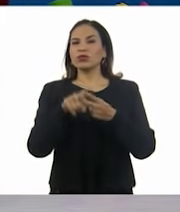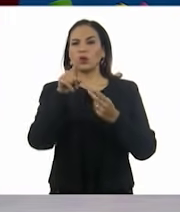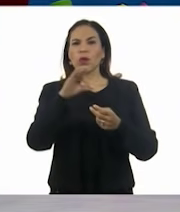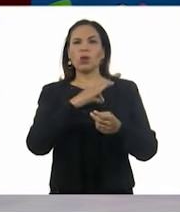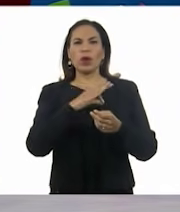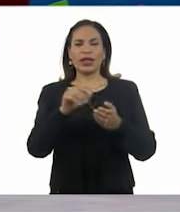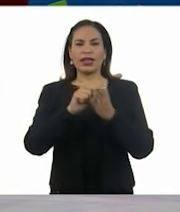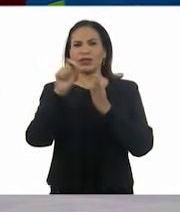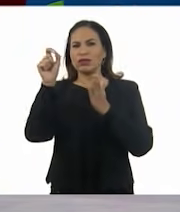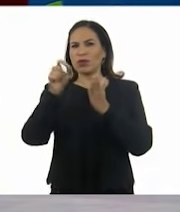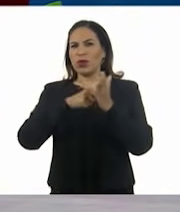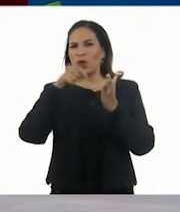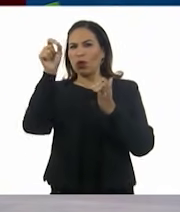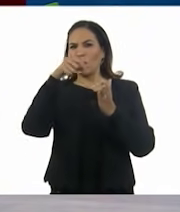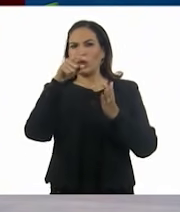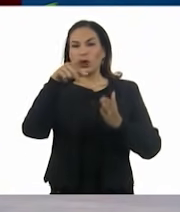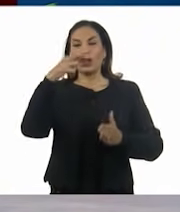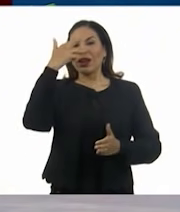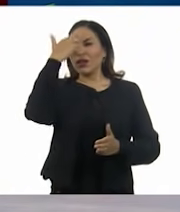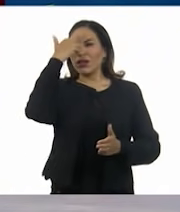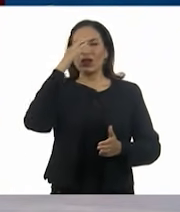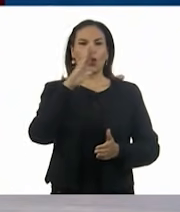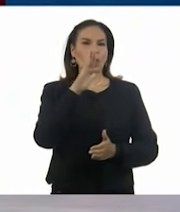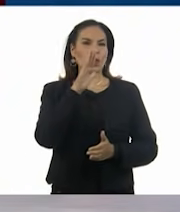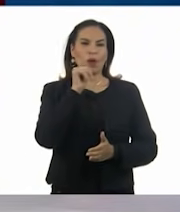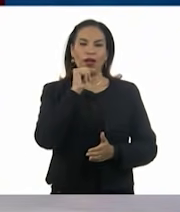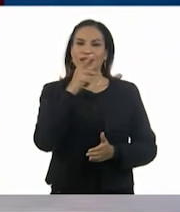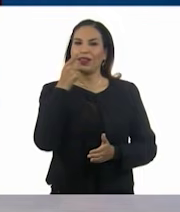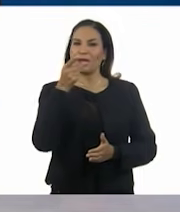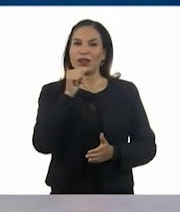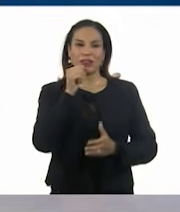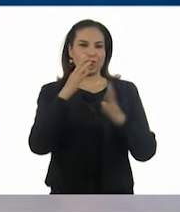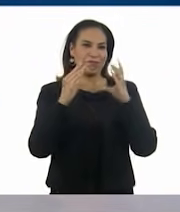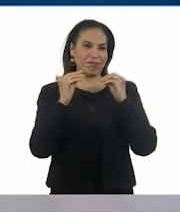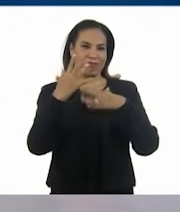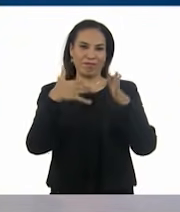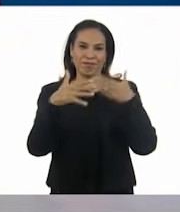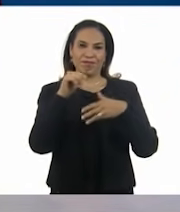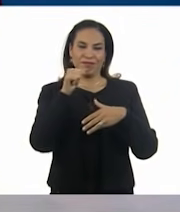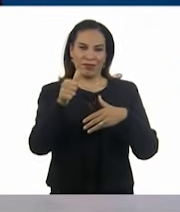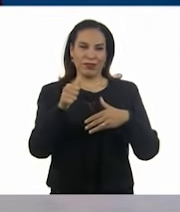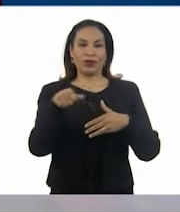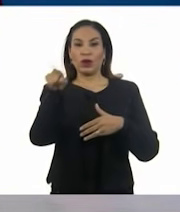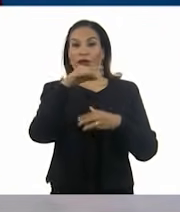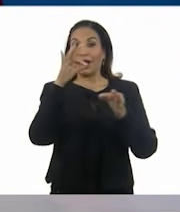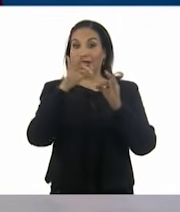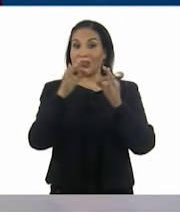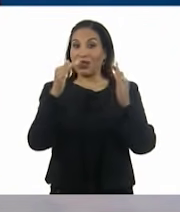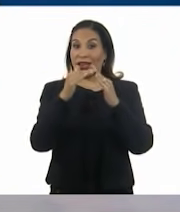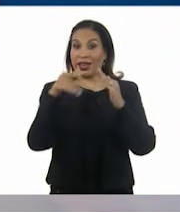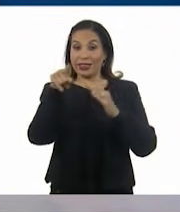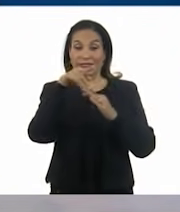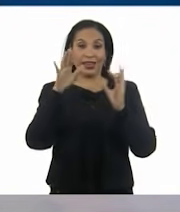Tú puedes tomar un plumón, pero recuerda que no podemos hablar. ¿Listo? ¿Listo, Aníbal? ¿Listos ahí en casa? Excelente.